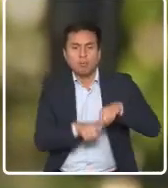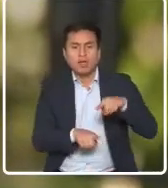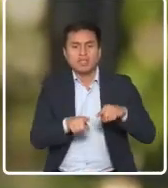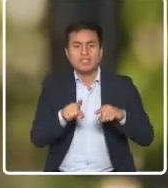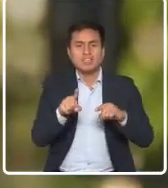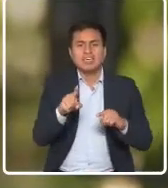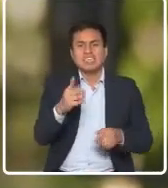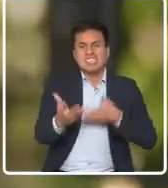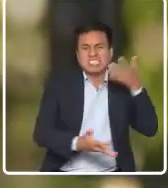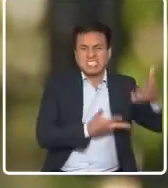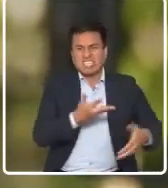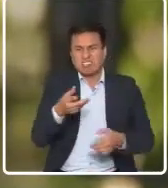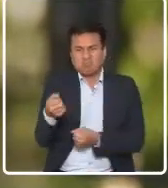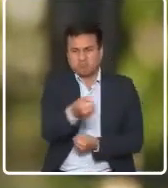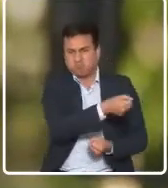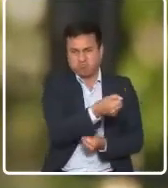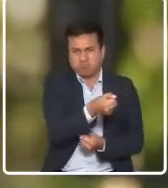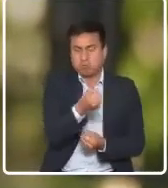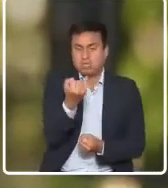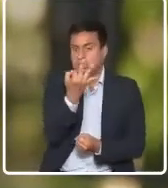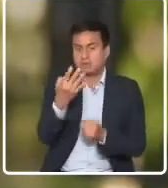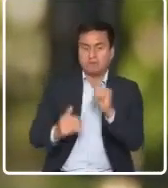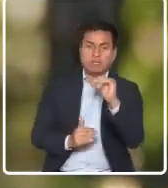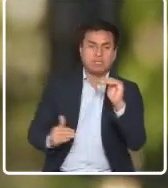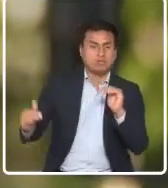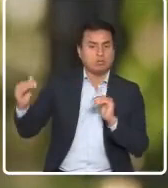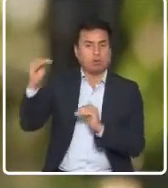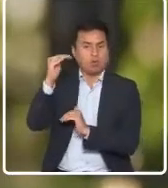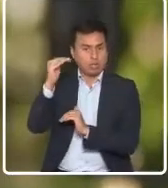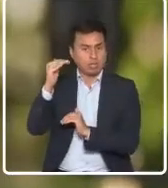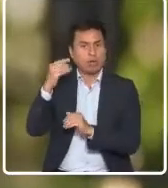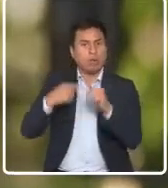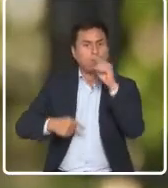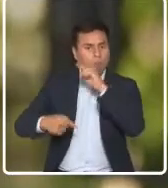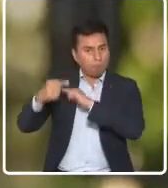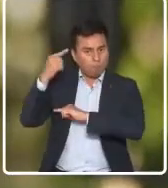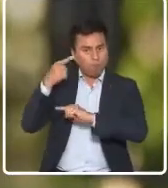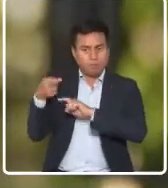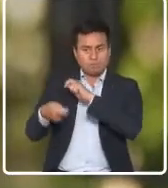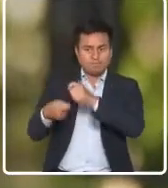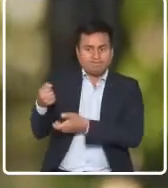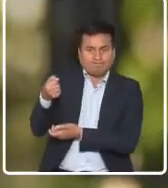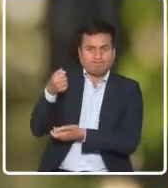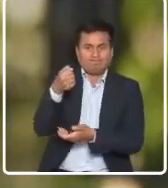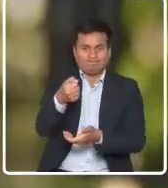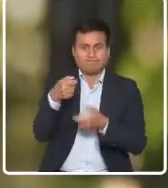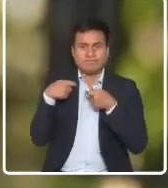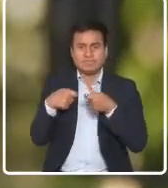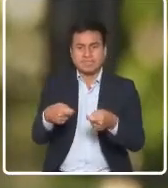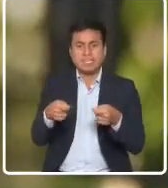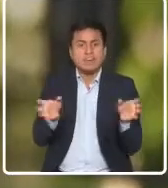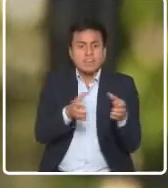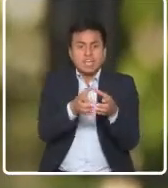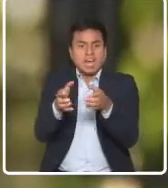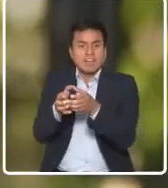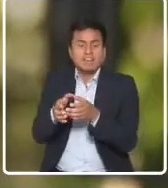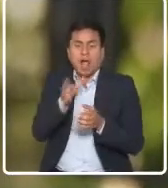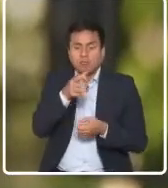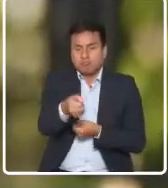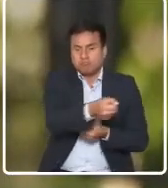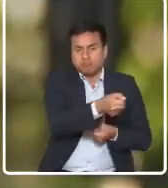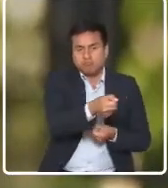de los incendios, llegando a cifras históricas en cantidad de dinero invertido y de brigadas y